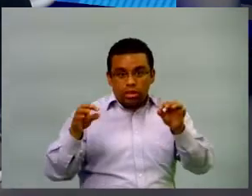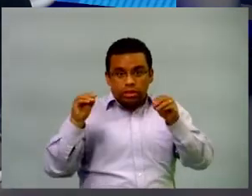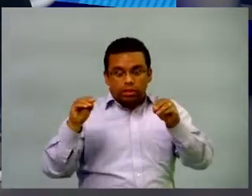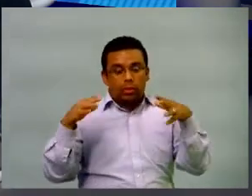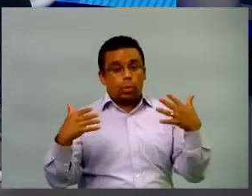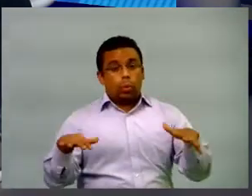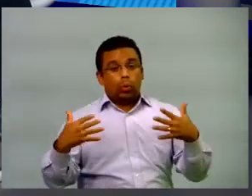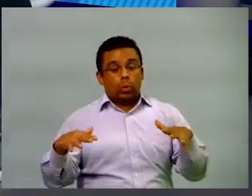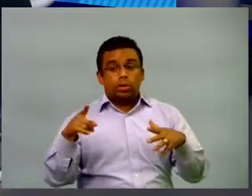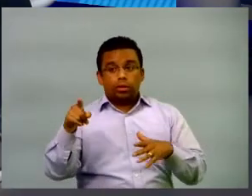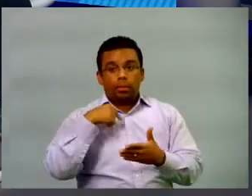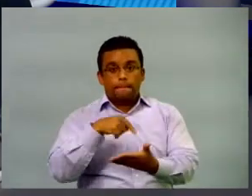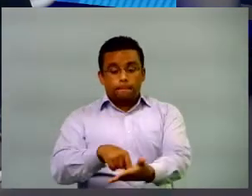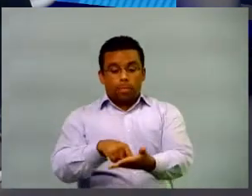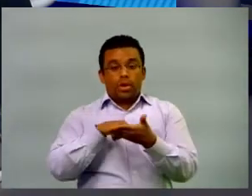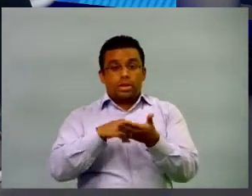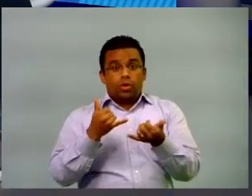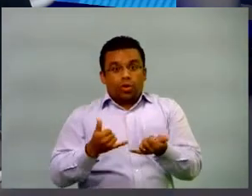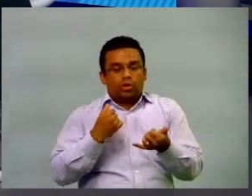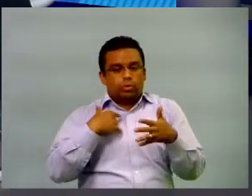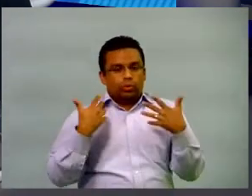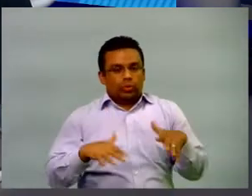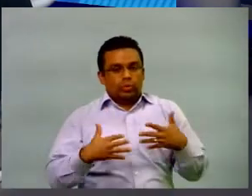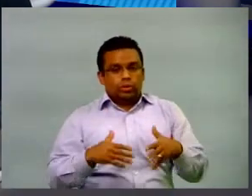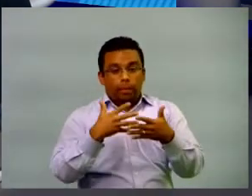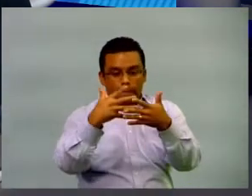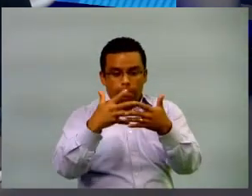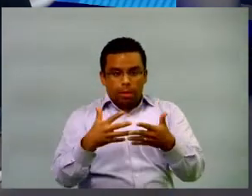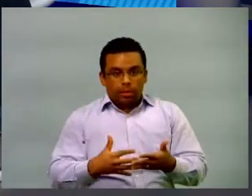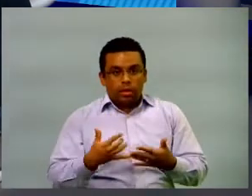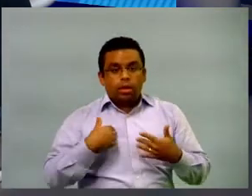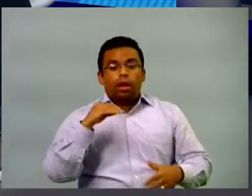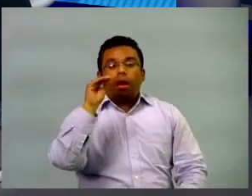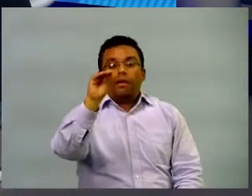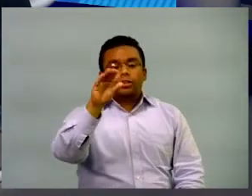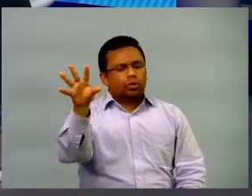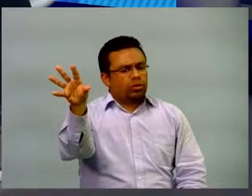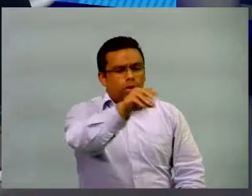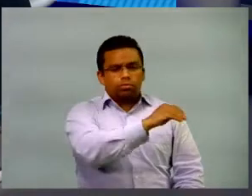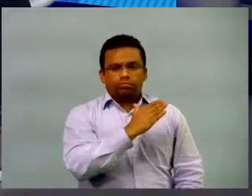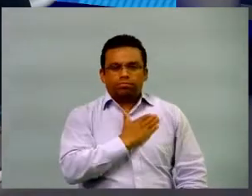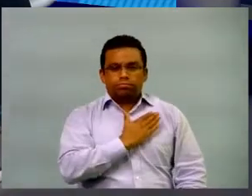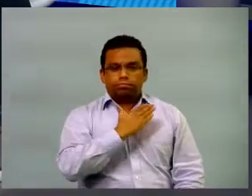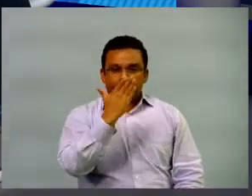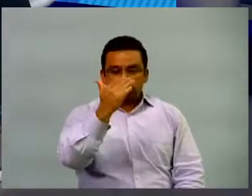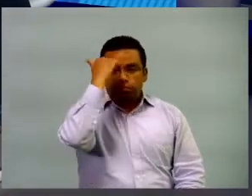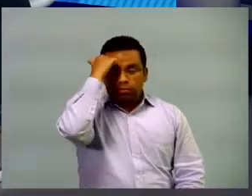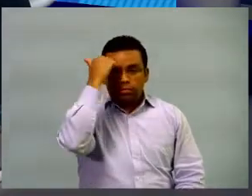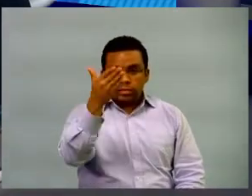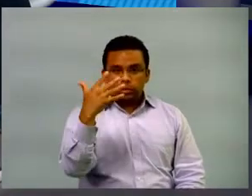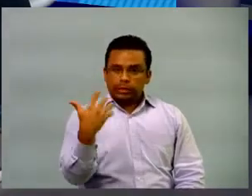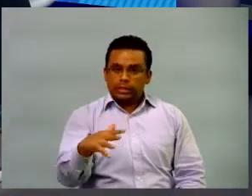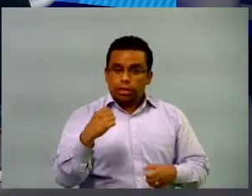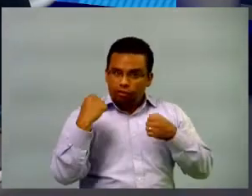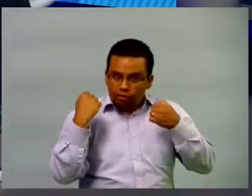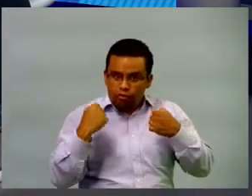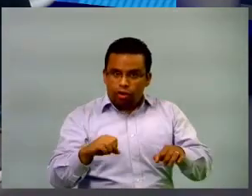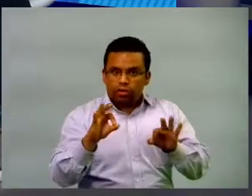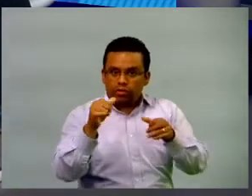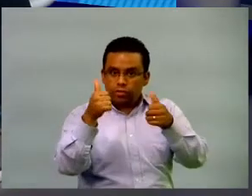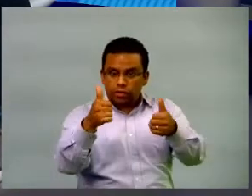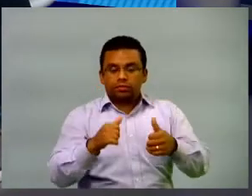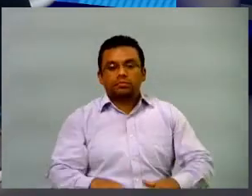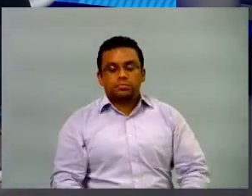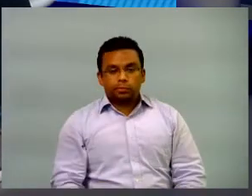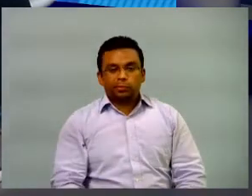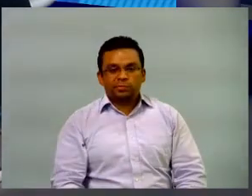de mostrarse al mundo con esta sistematización. A todos los profes los quiero felicitar porque realmente se nota el esfuerzo de sus experiencias.